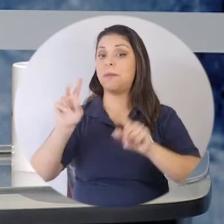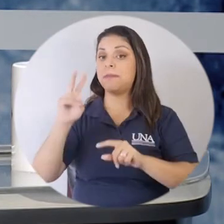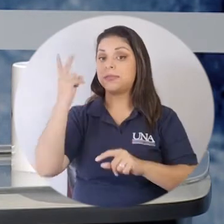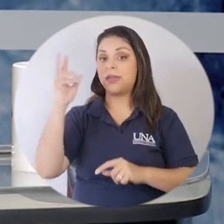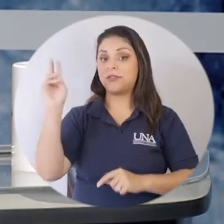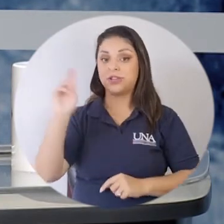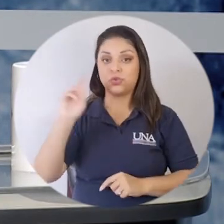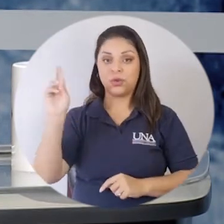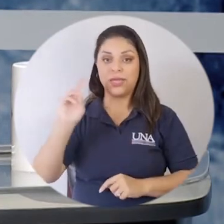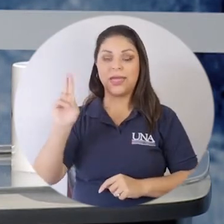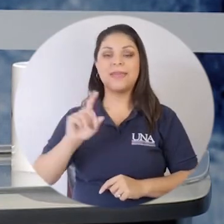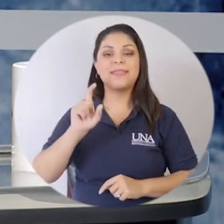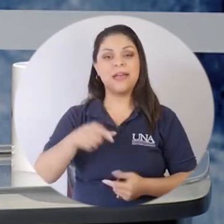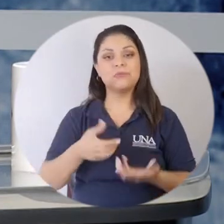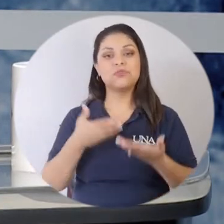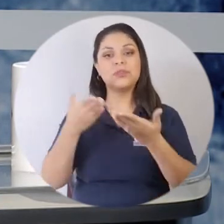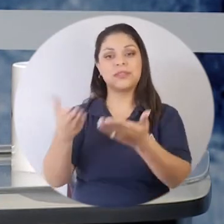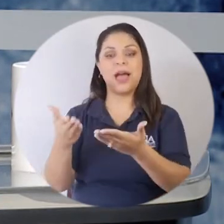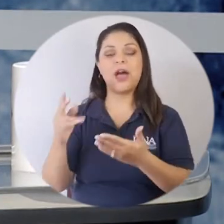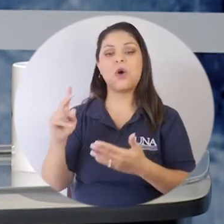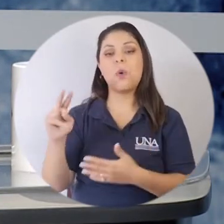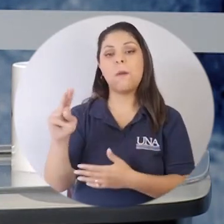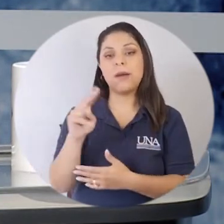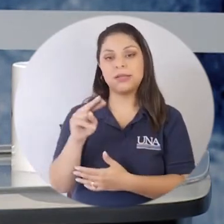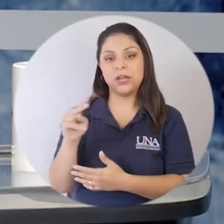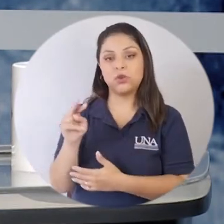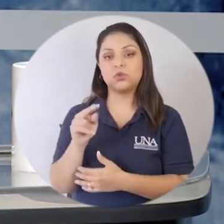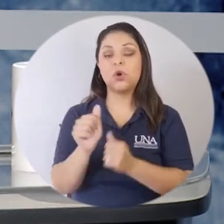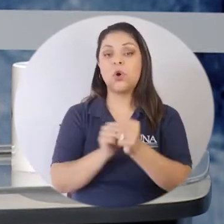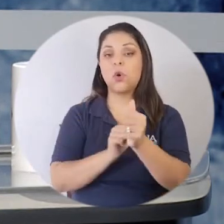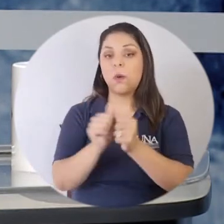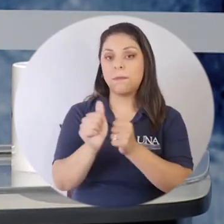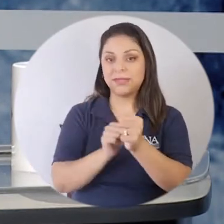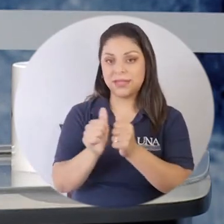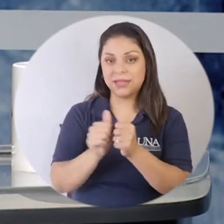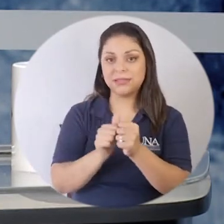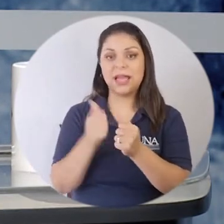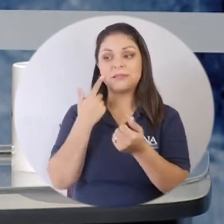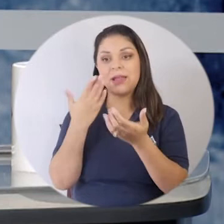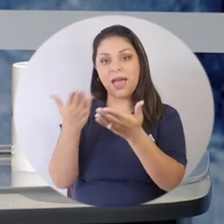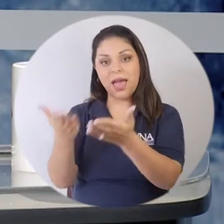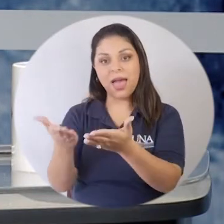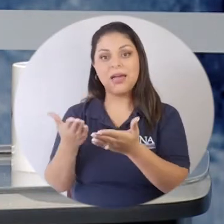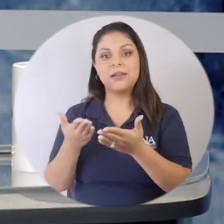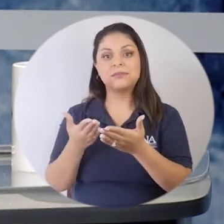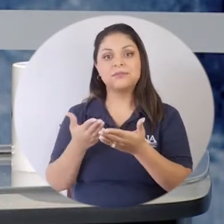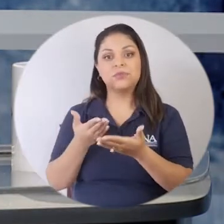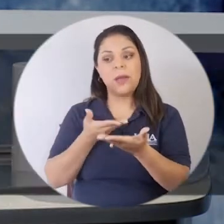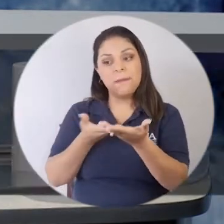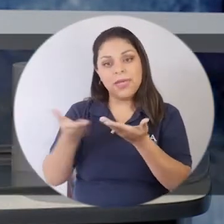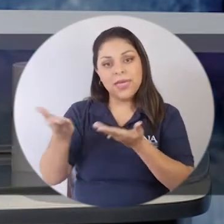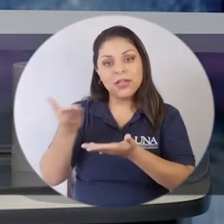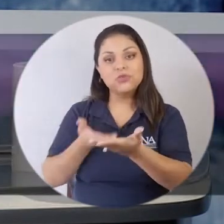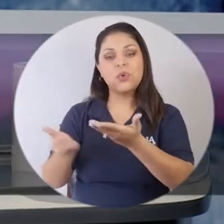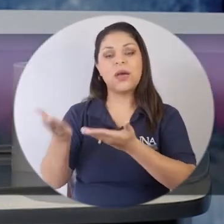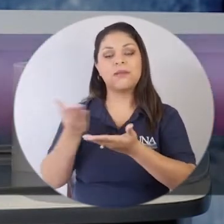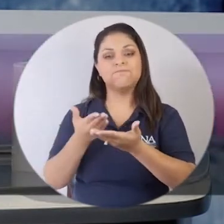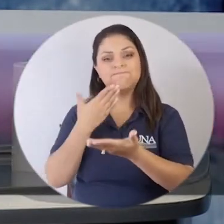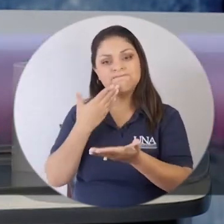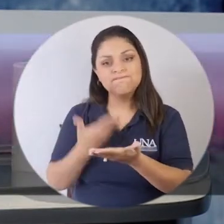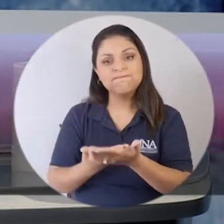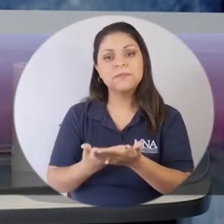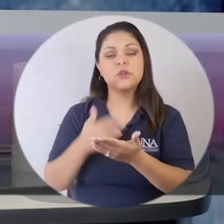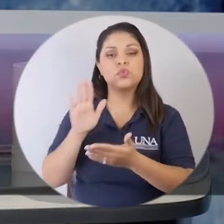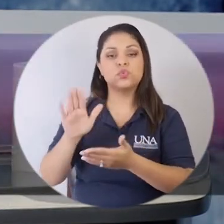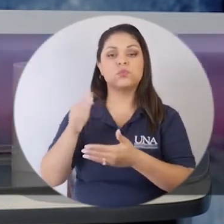que ir dando a los compañeros esas competencias en la mediación pedagógica y esa mediación afectiva en sus